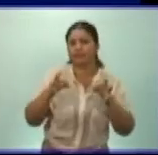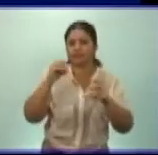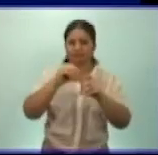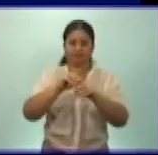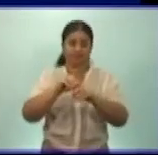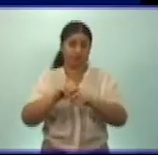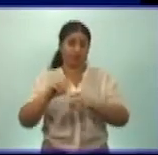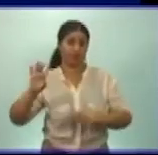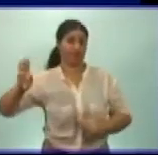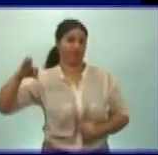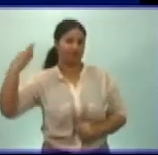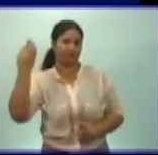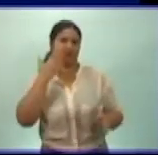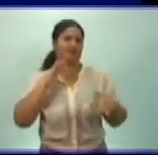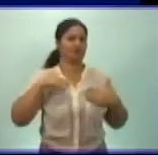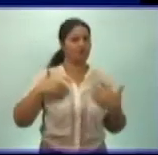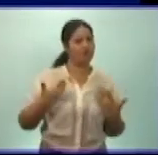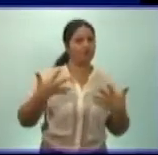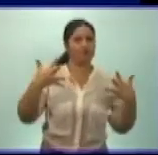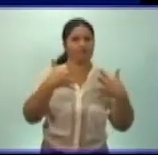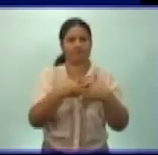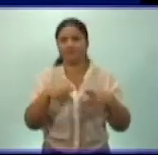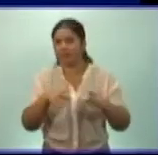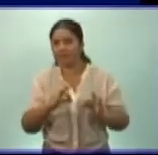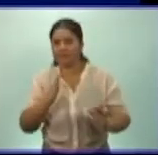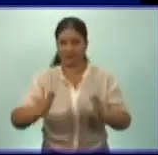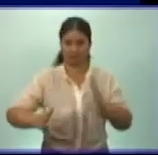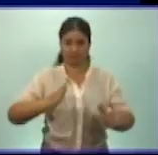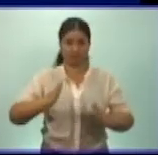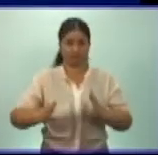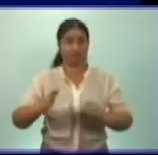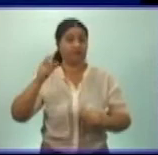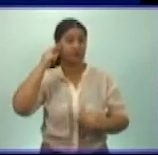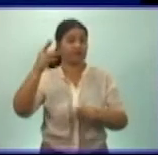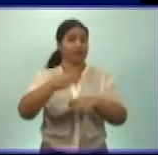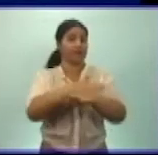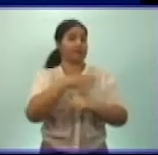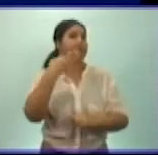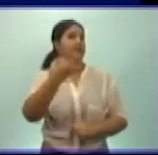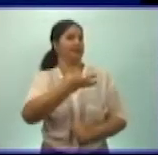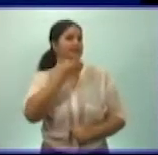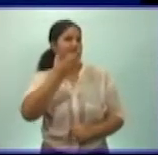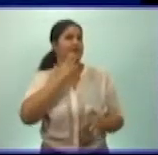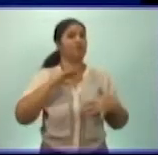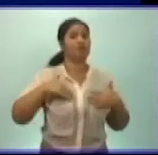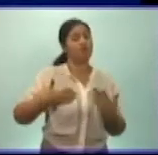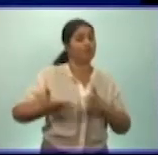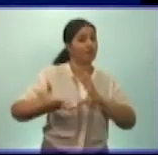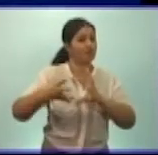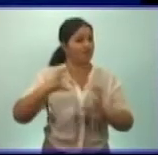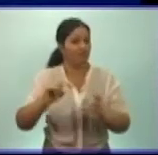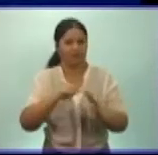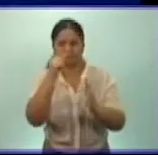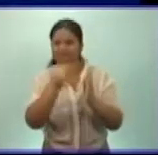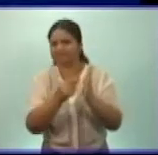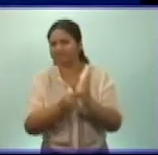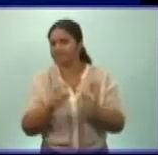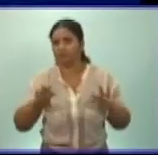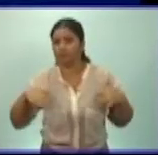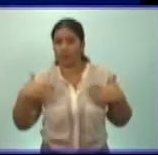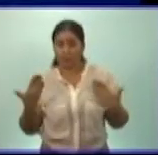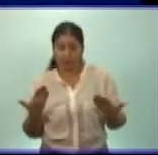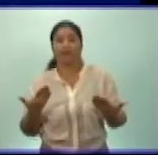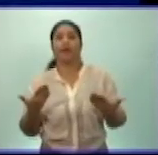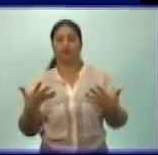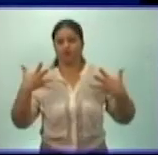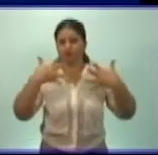del retrato y los vicios de sus caracteres, como les había explicado antes. En especial, admiten sus obras